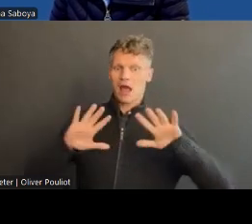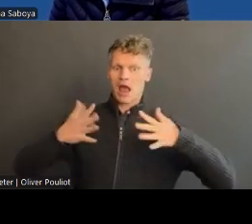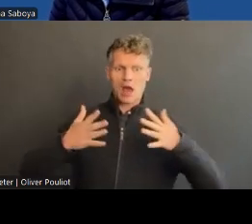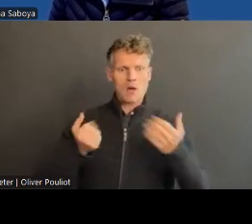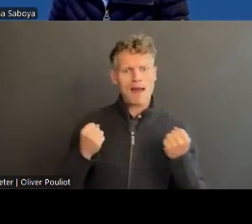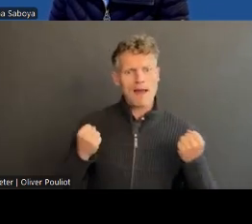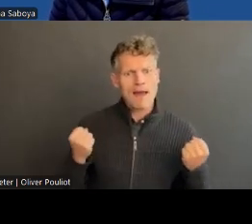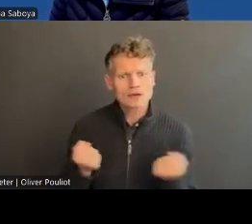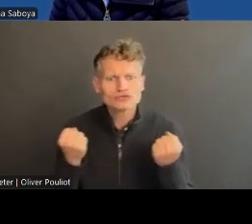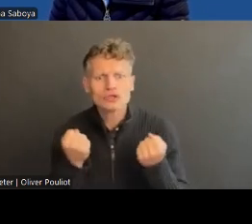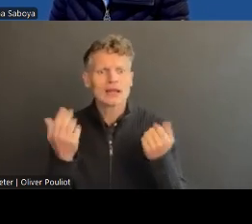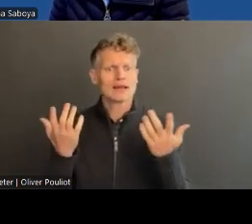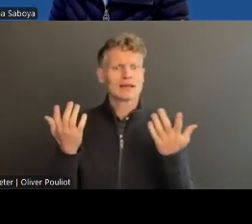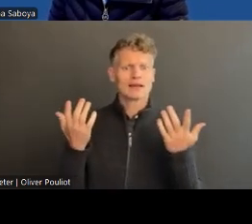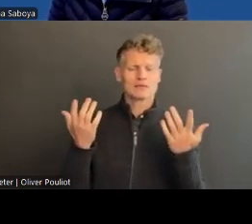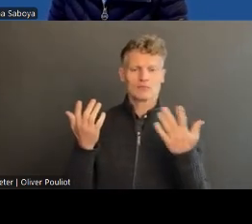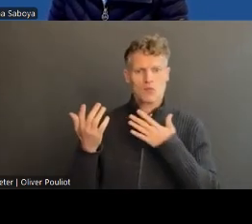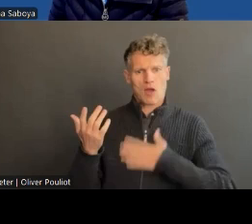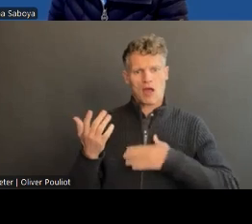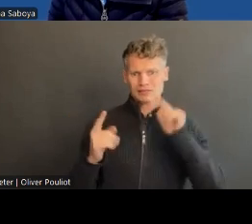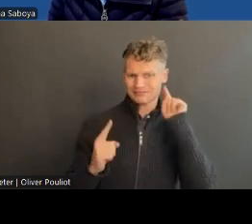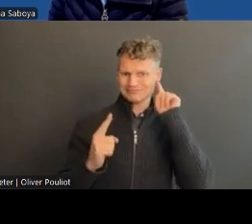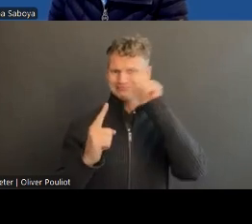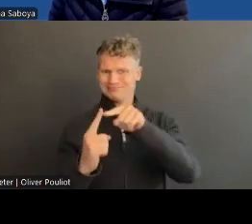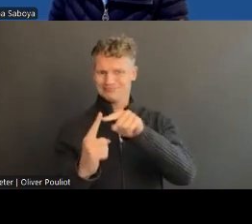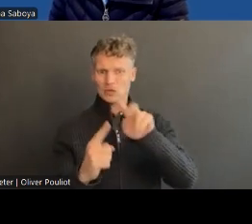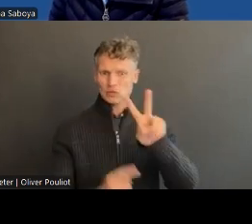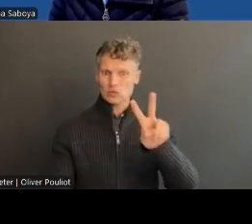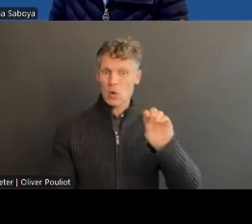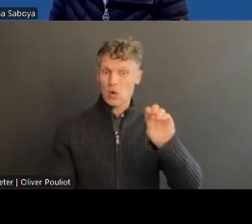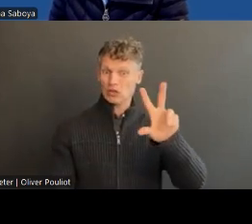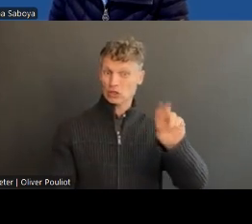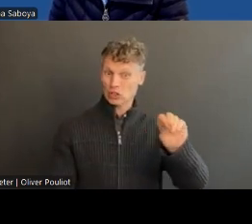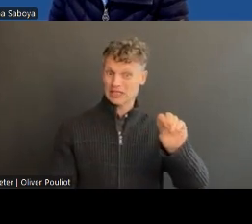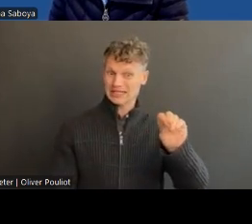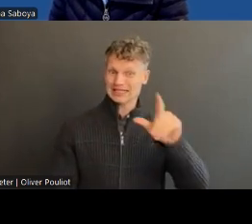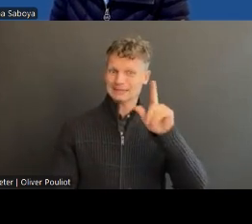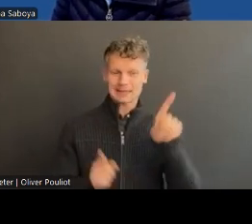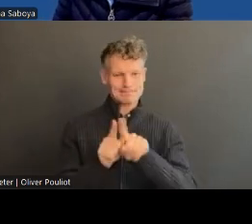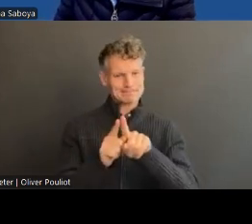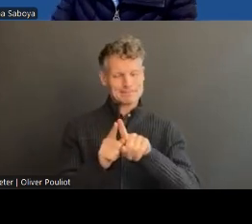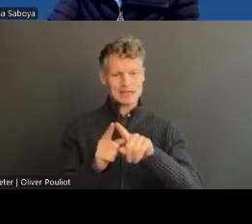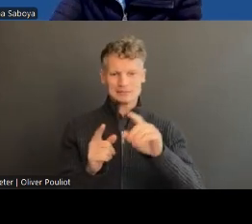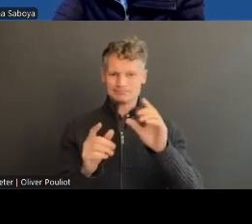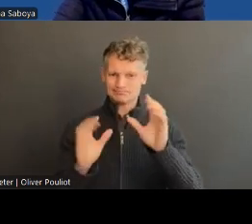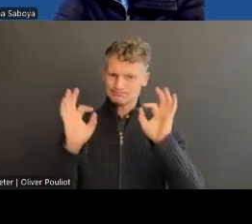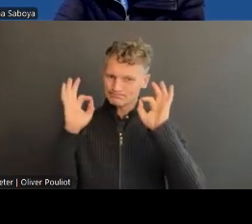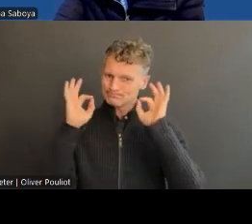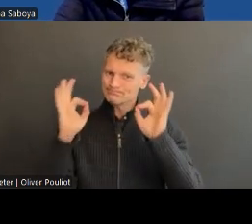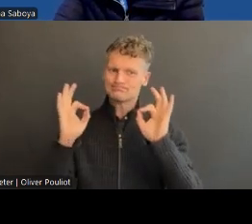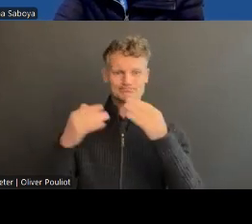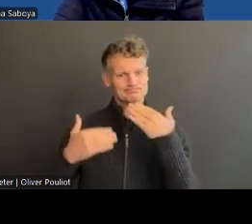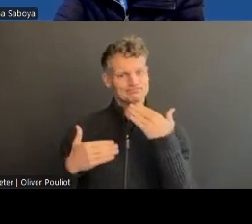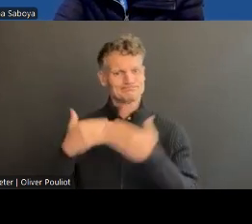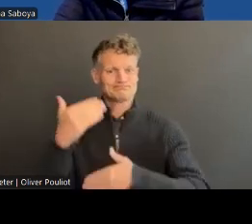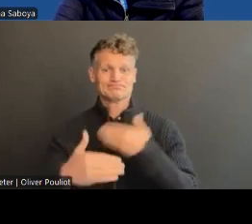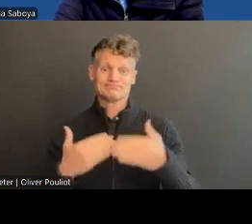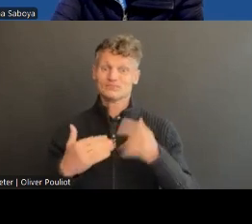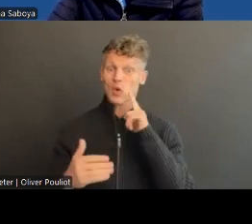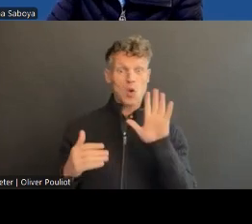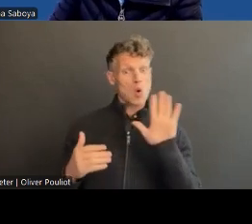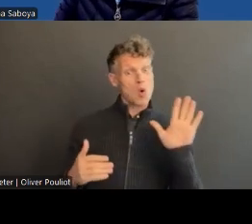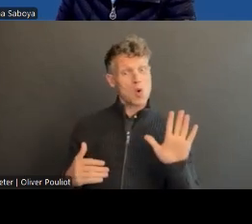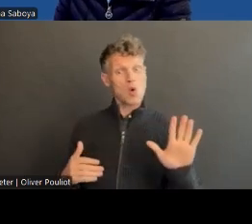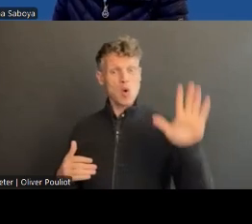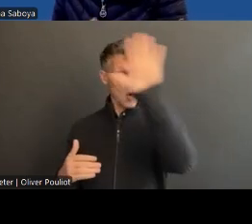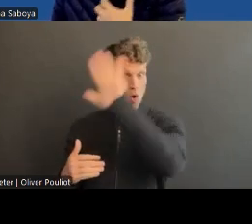enfermedades transmitibles y condiciones relacionadas para el 2030. Este marco de referencia fue aprobado unánimemente por parte de todos